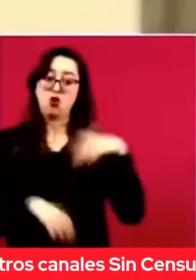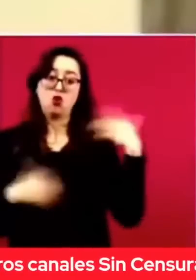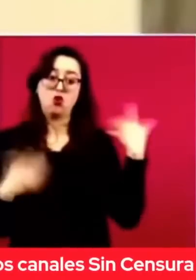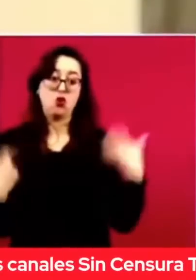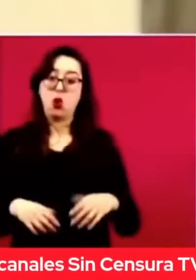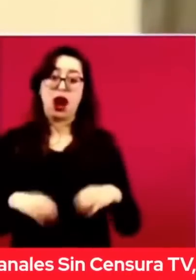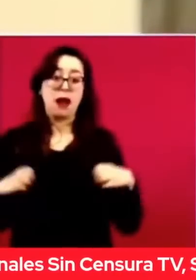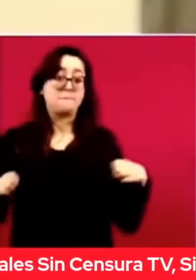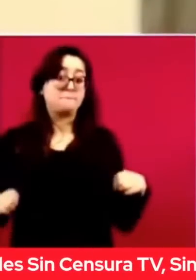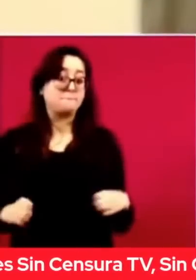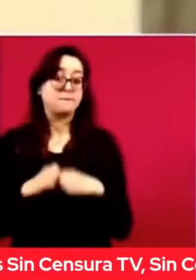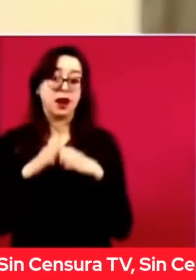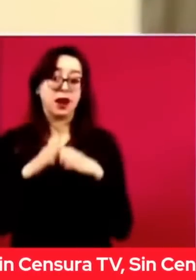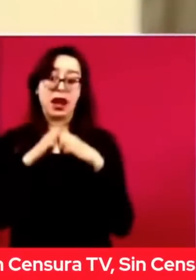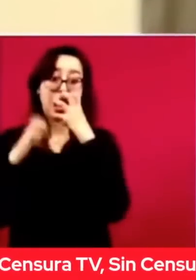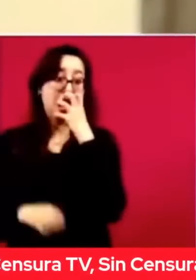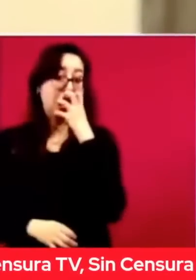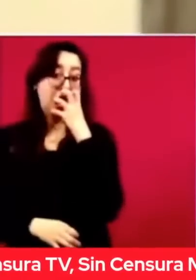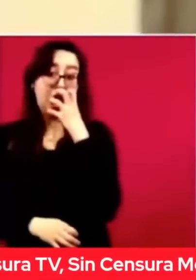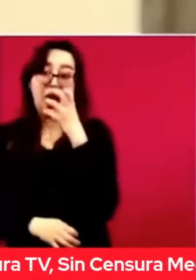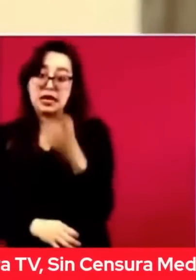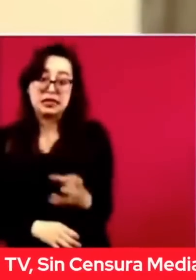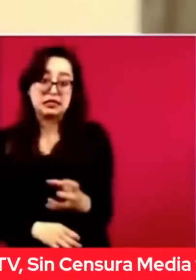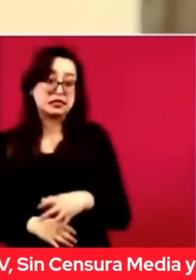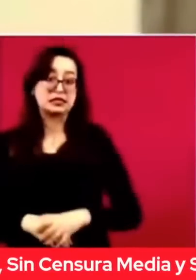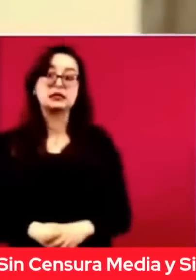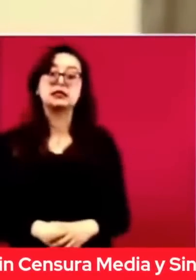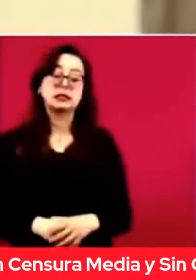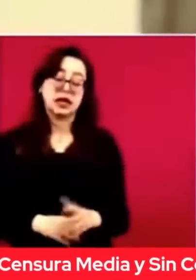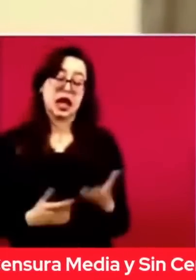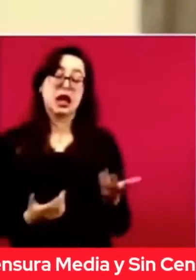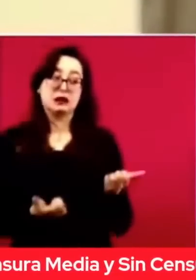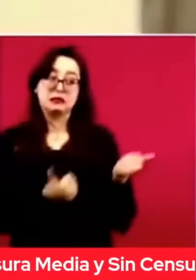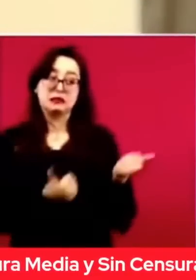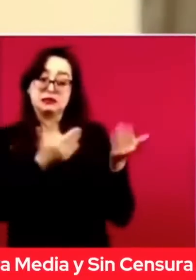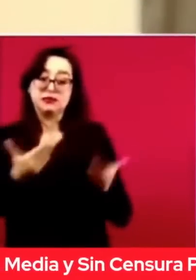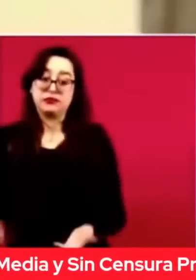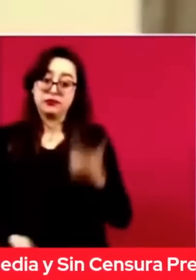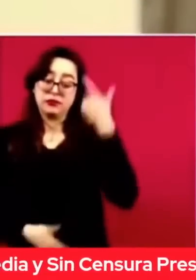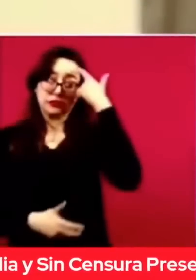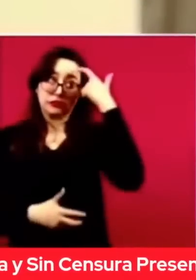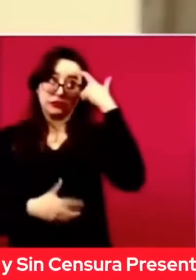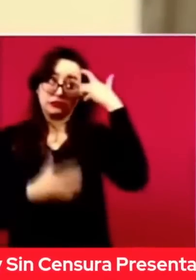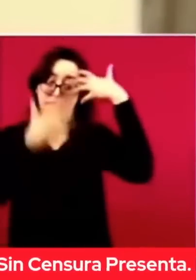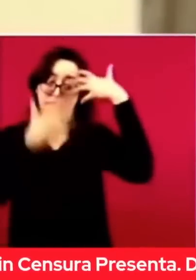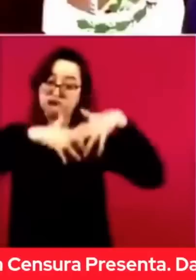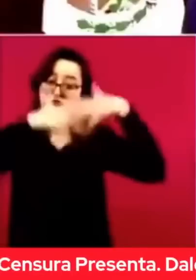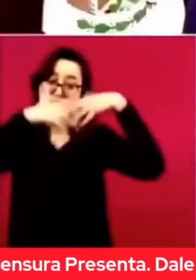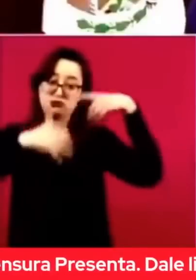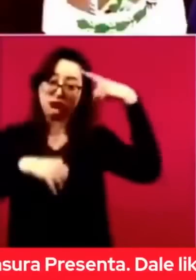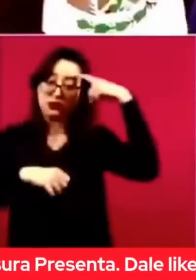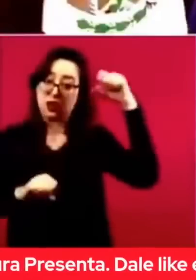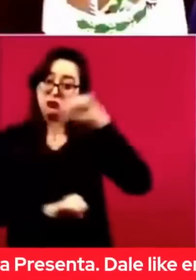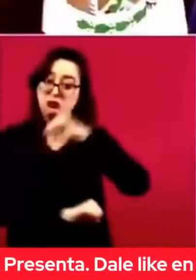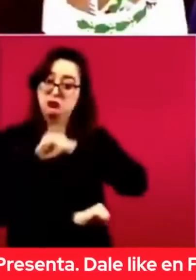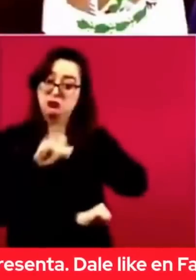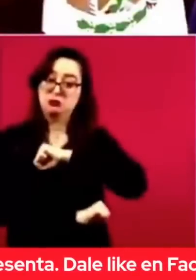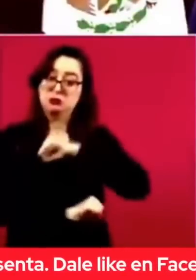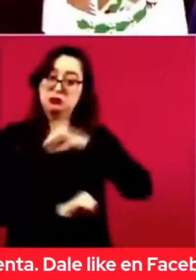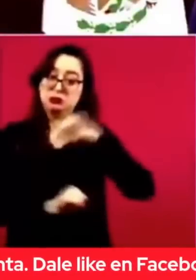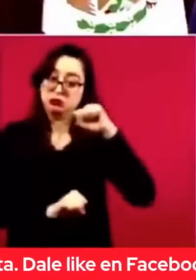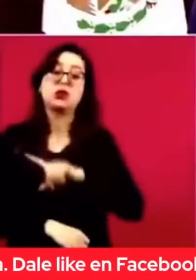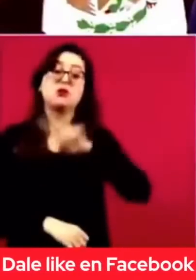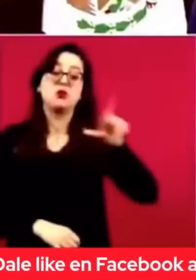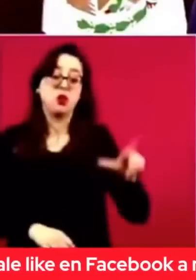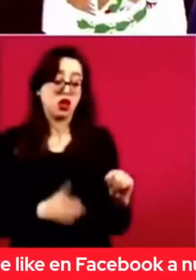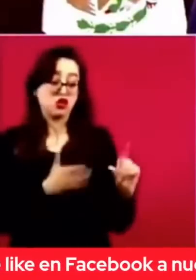Lo está atendiendo el jefe de mi amiga que es neurocirujana. Y luego llegó un Twitter. Seguro ya saben